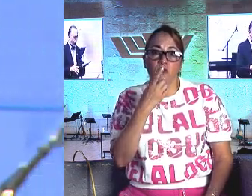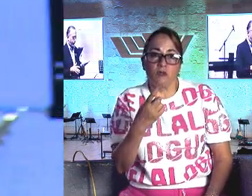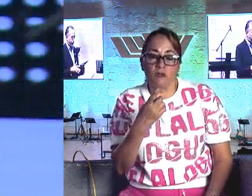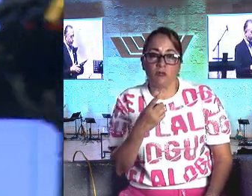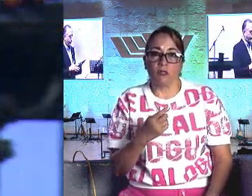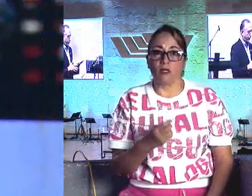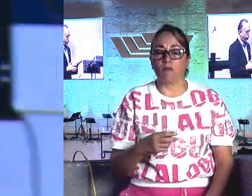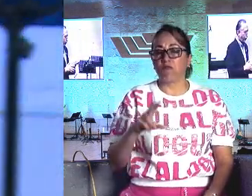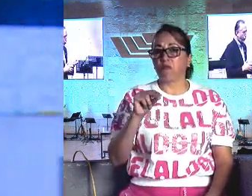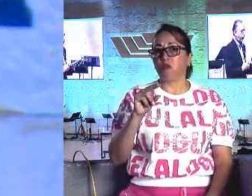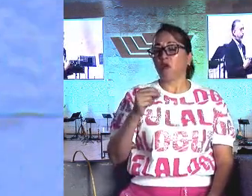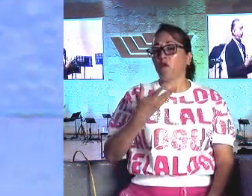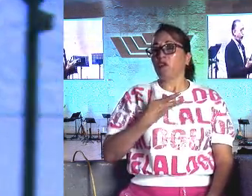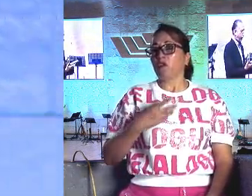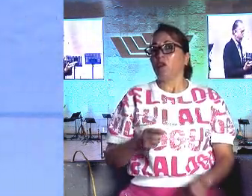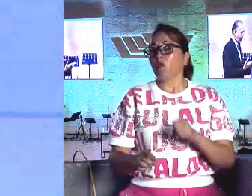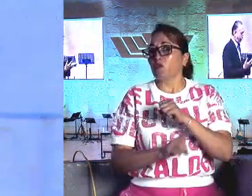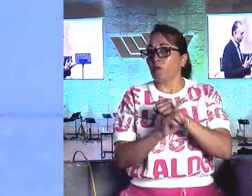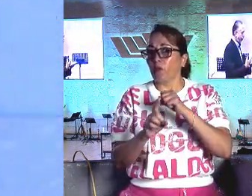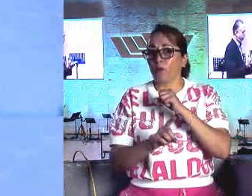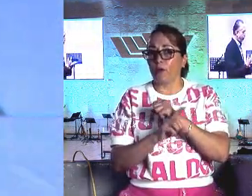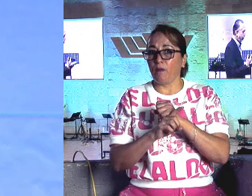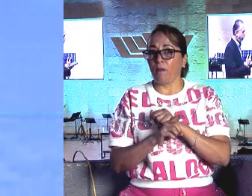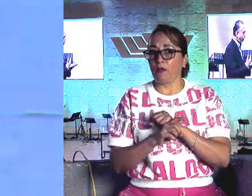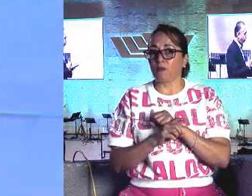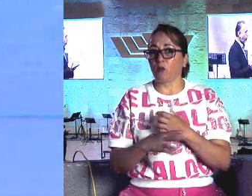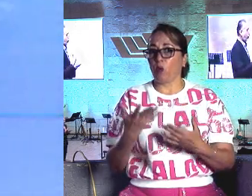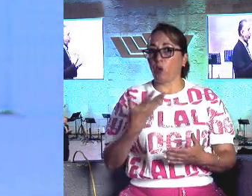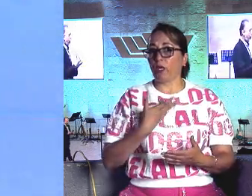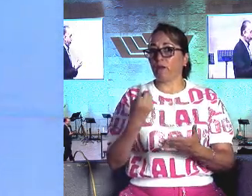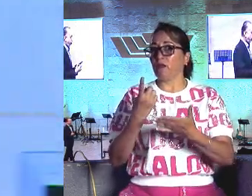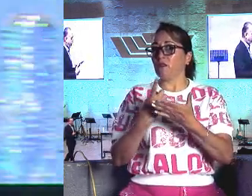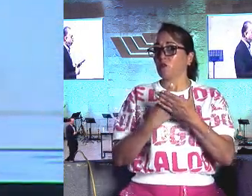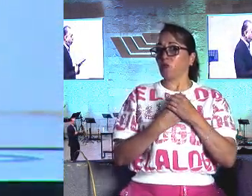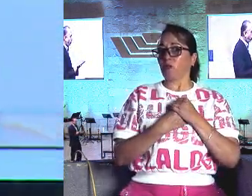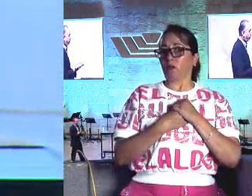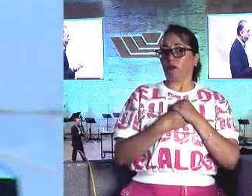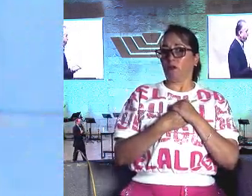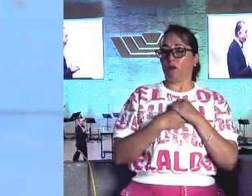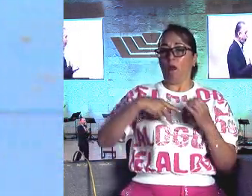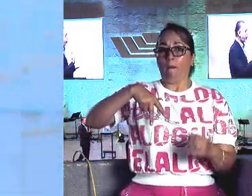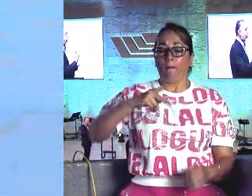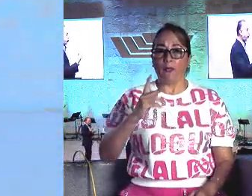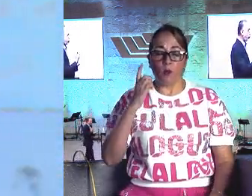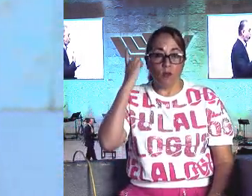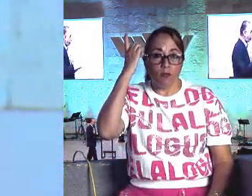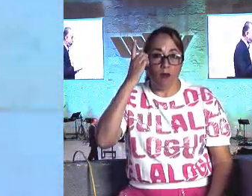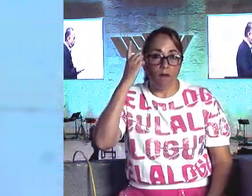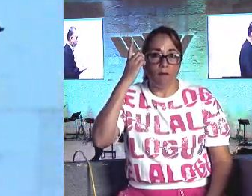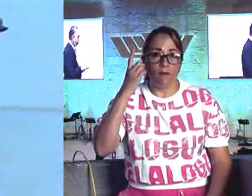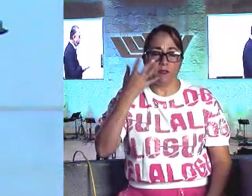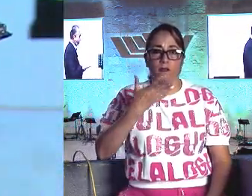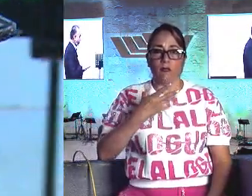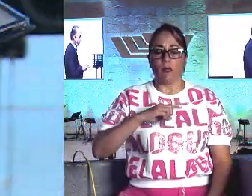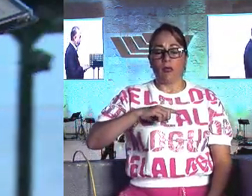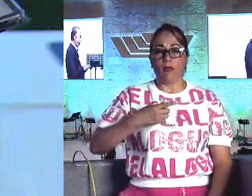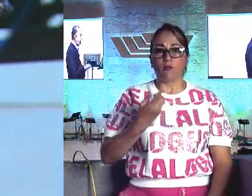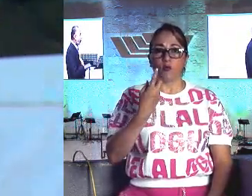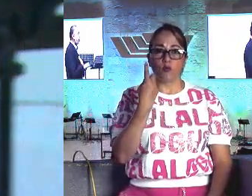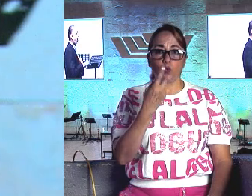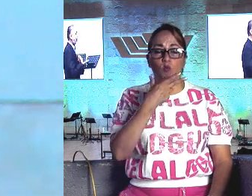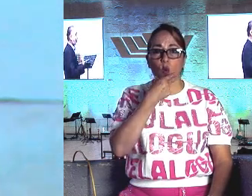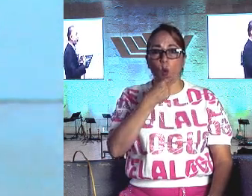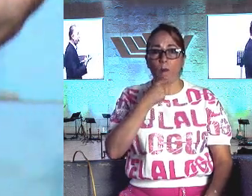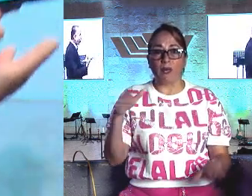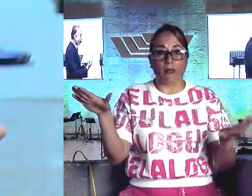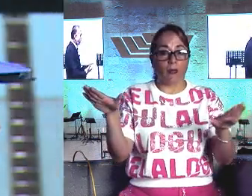amarguras, no niega lo que trae. Pero David es un hombre que cambia su corazón y